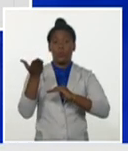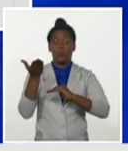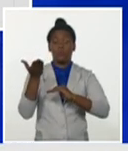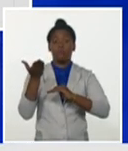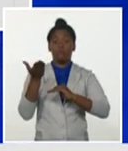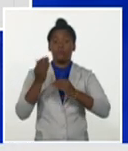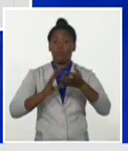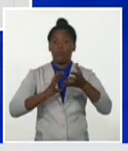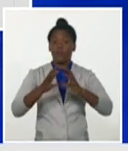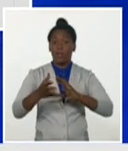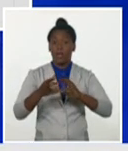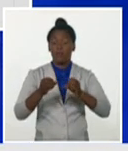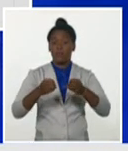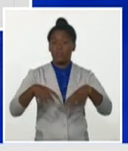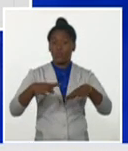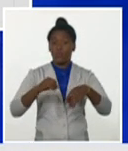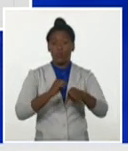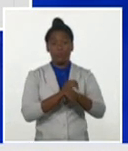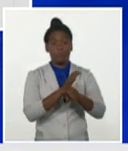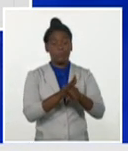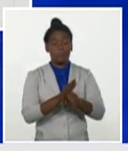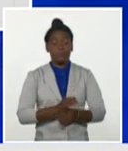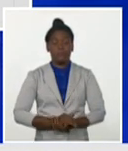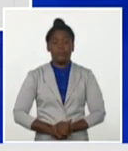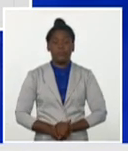comportamiento que ha venido teniendo en los últimos 15 días.